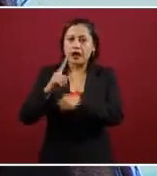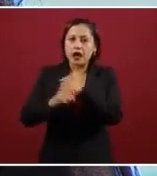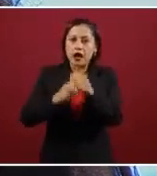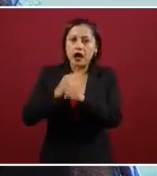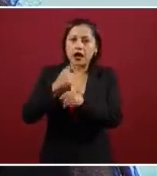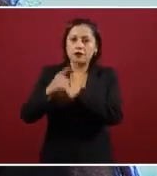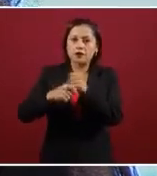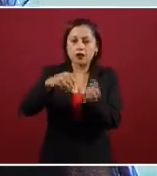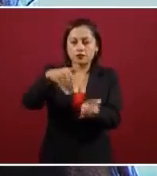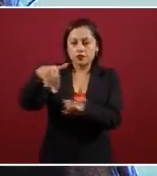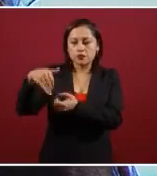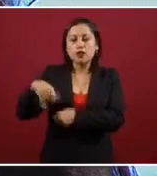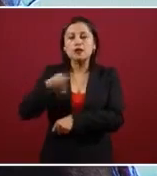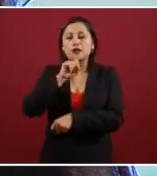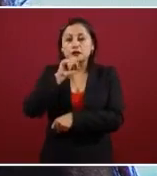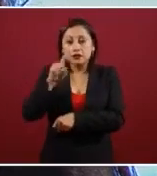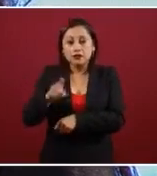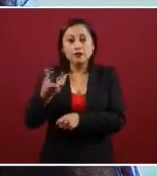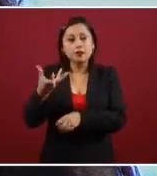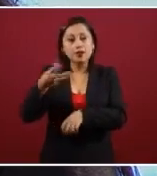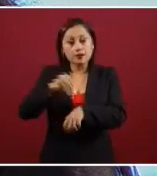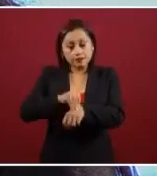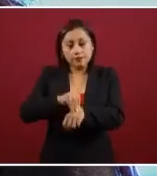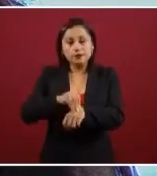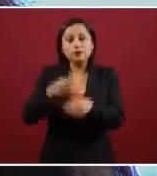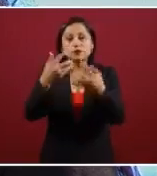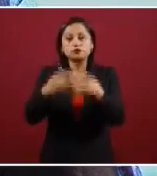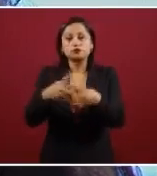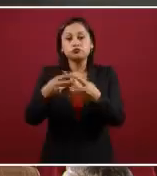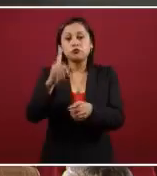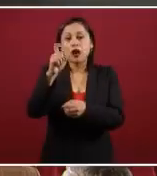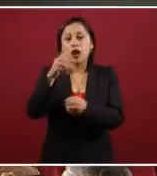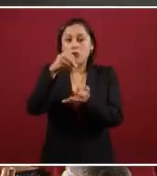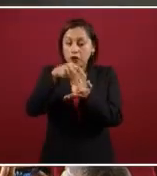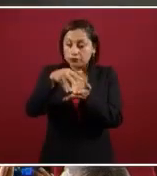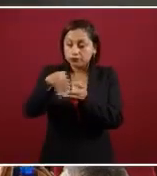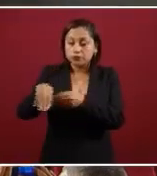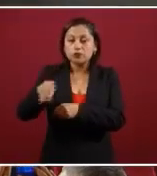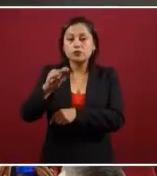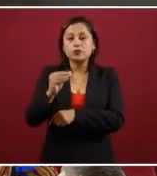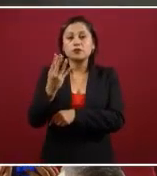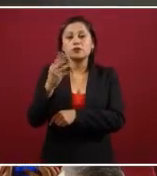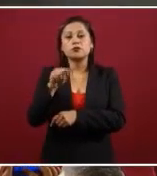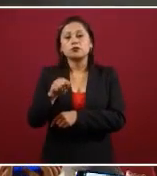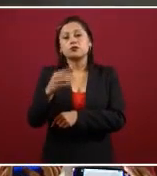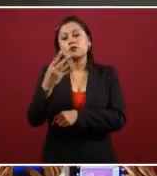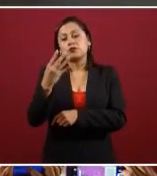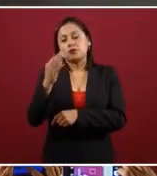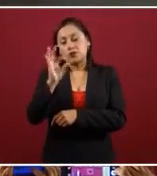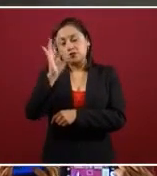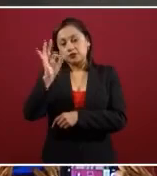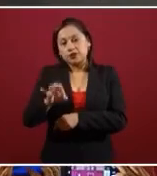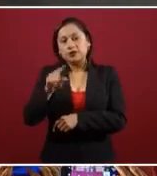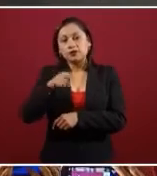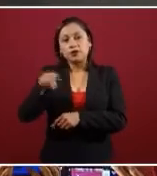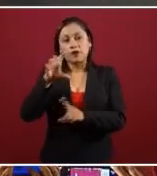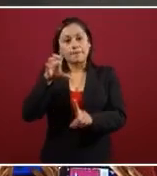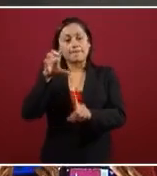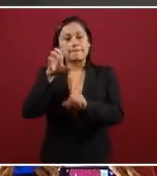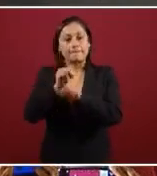sistemas agroforestales en un 70.4%. Eso es respecto a la meta que tenemos para este